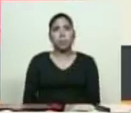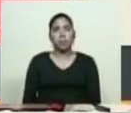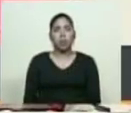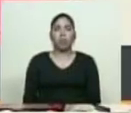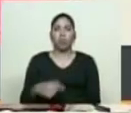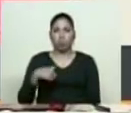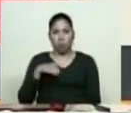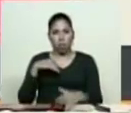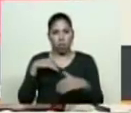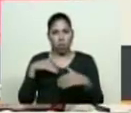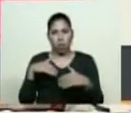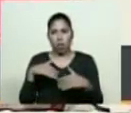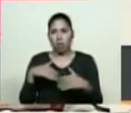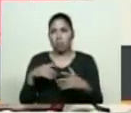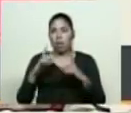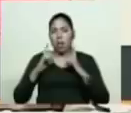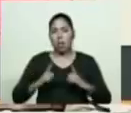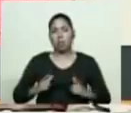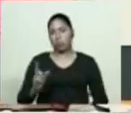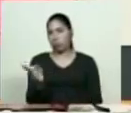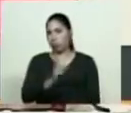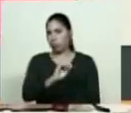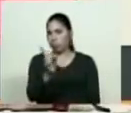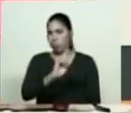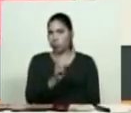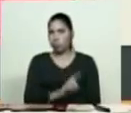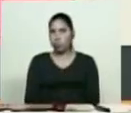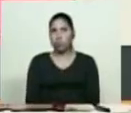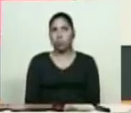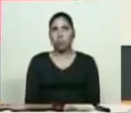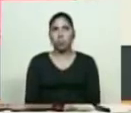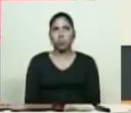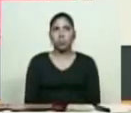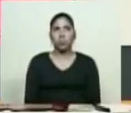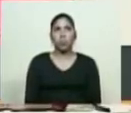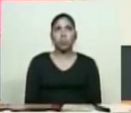no descansamos, en verdad, nuestra militancia no descansa, y así estarán unos